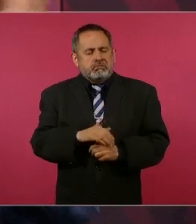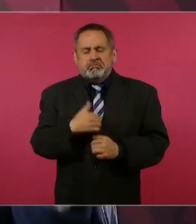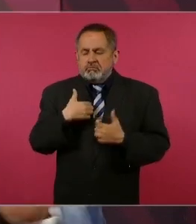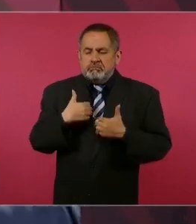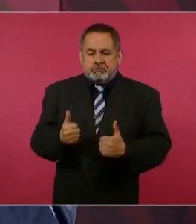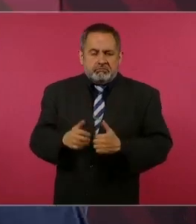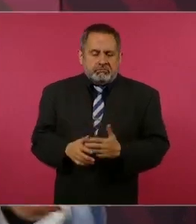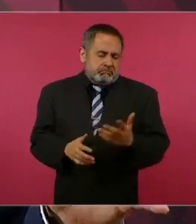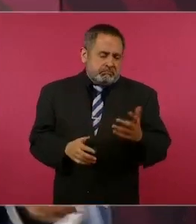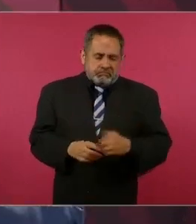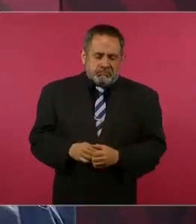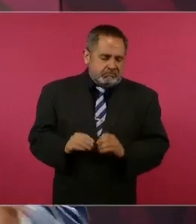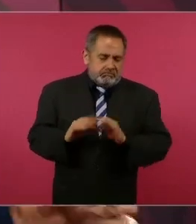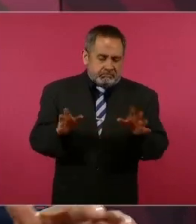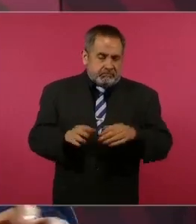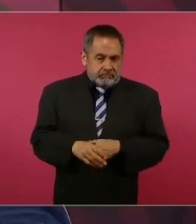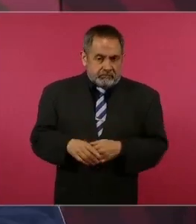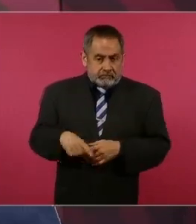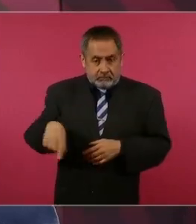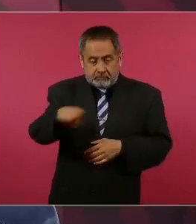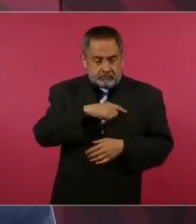Entonces, no nos debe de extrañar nada